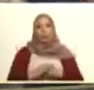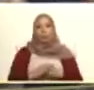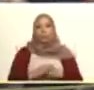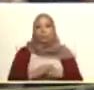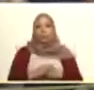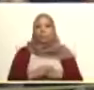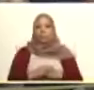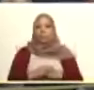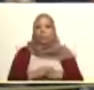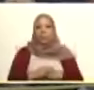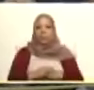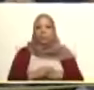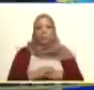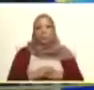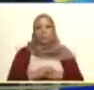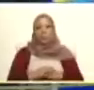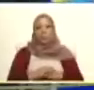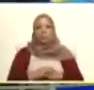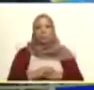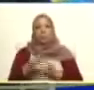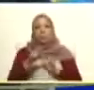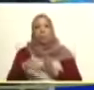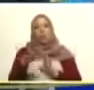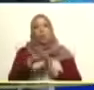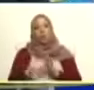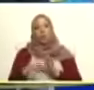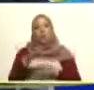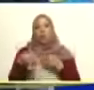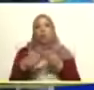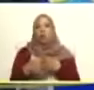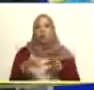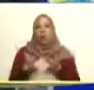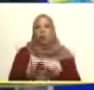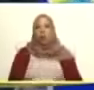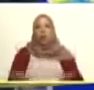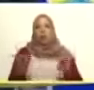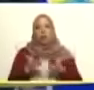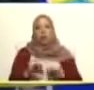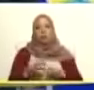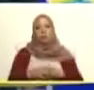Ahora, fíjense ustedes, no dejen en azul a nadie.